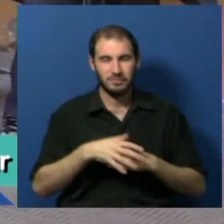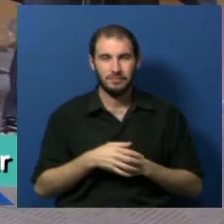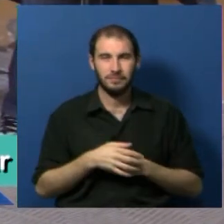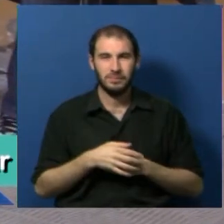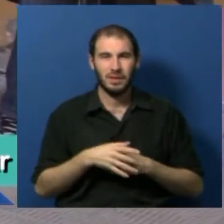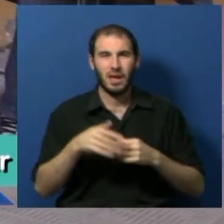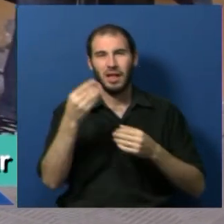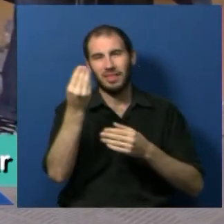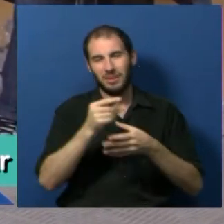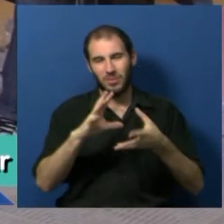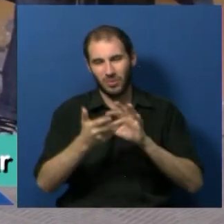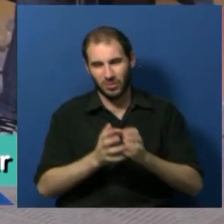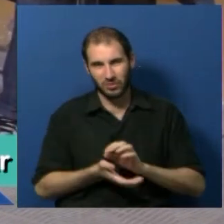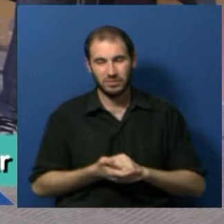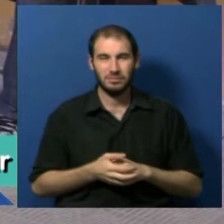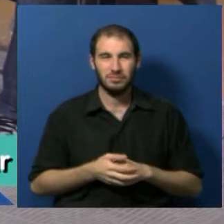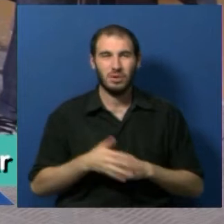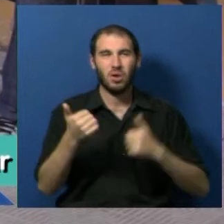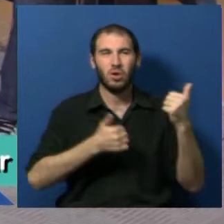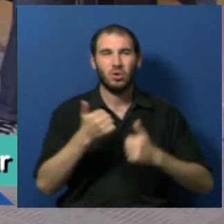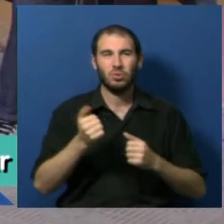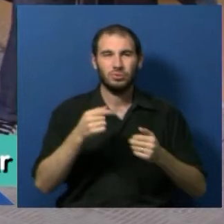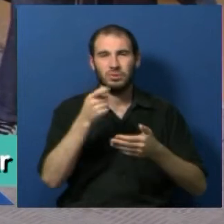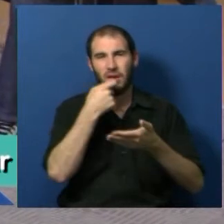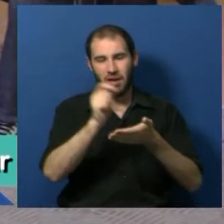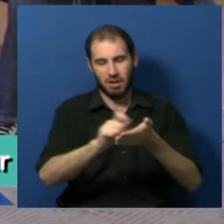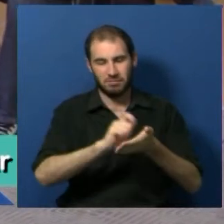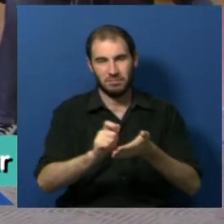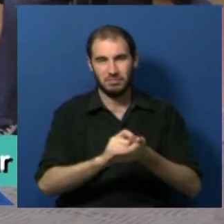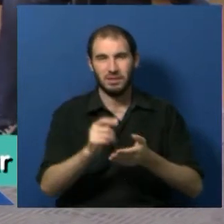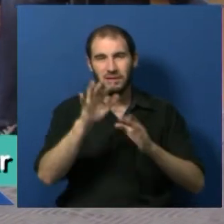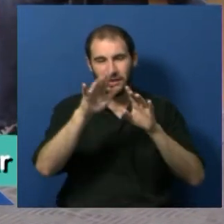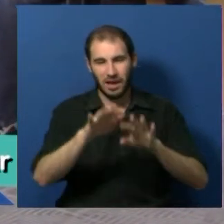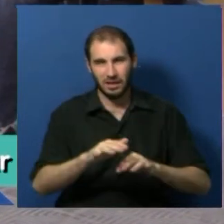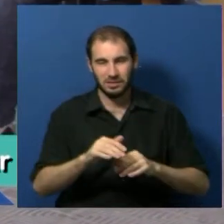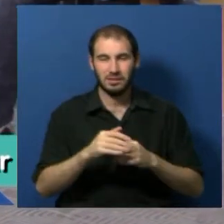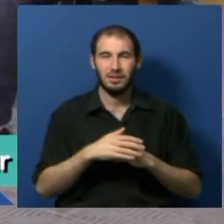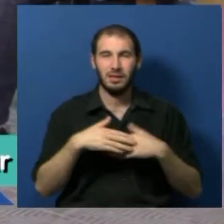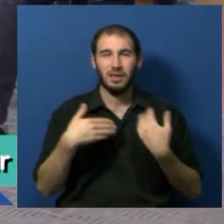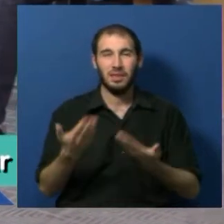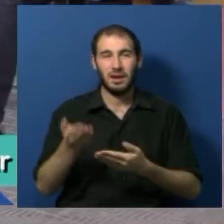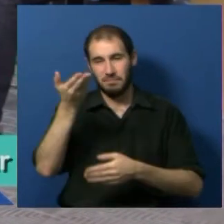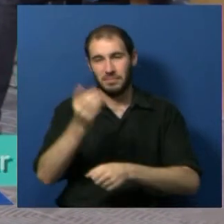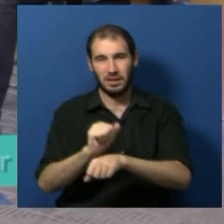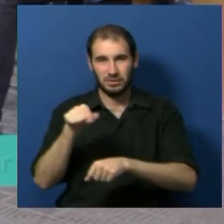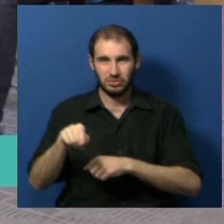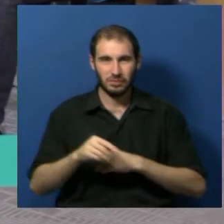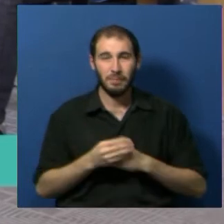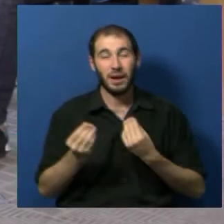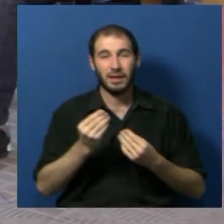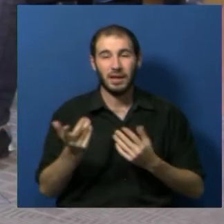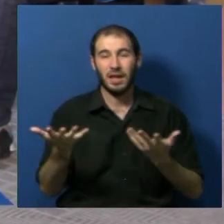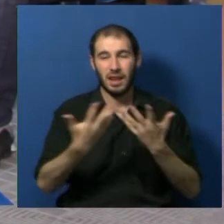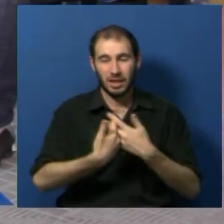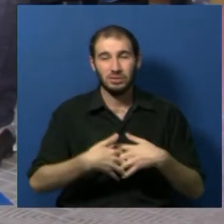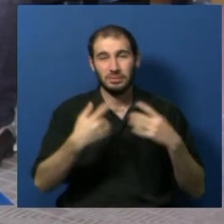de artes plásticas, de concurso epistolar, de cartas dirigidas a los presos. Uh-huh. ¿Para qué? Para